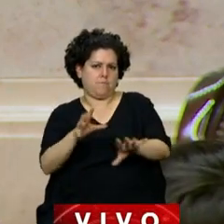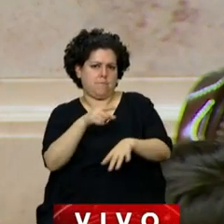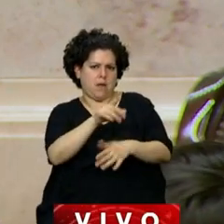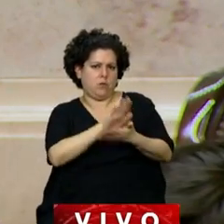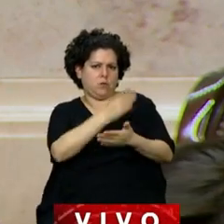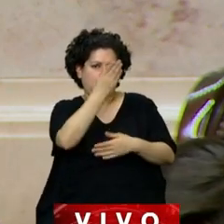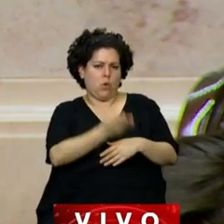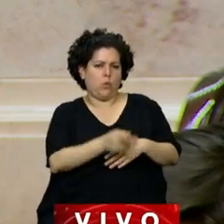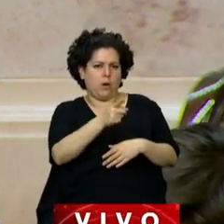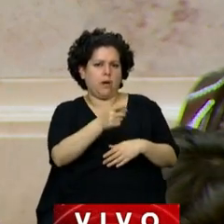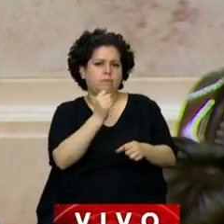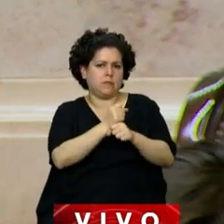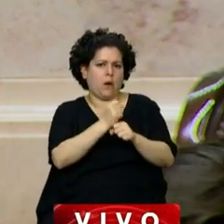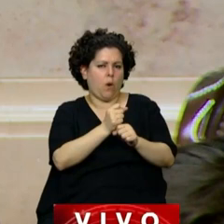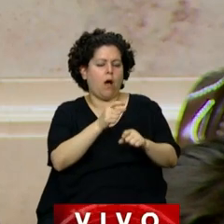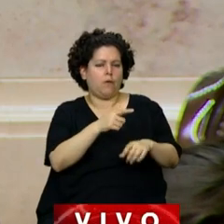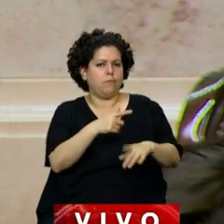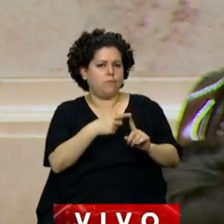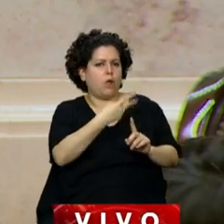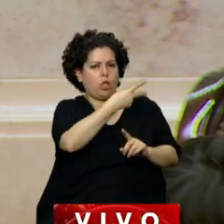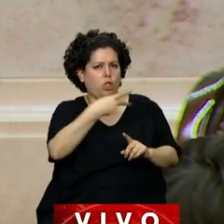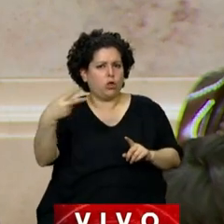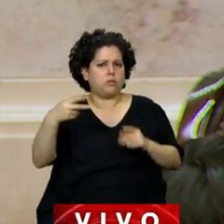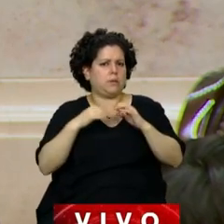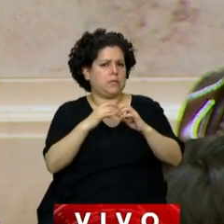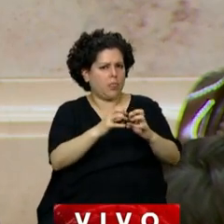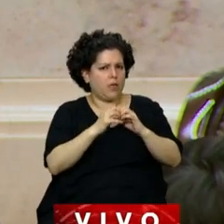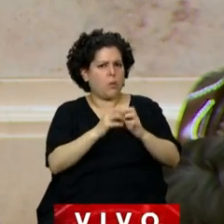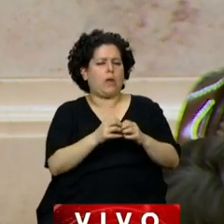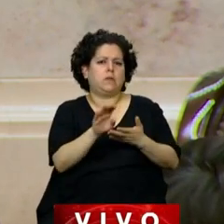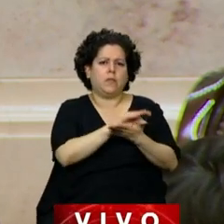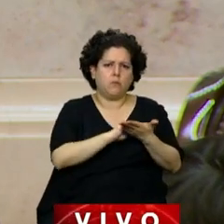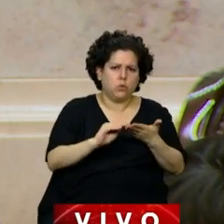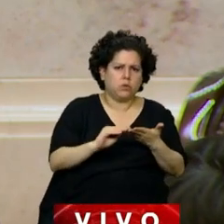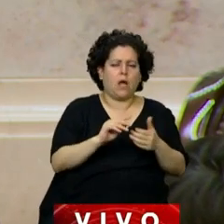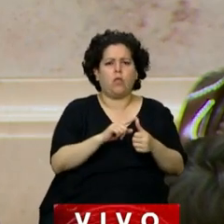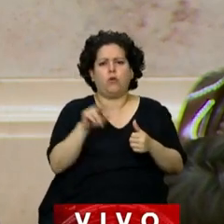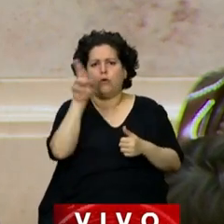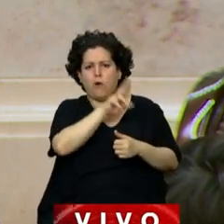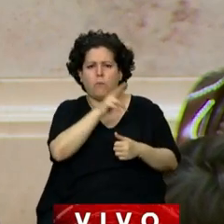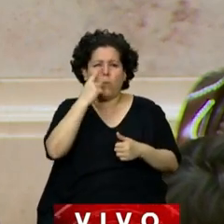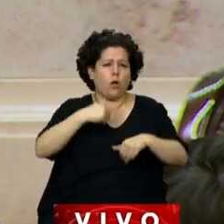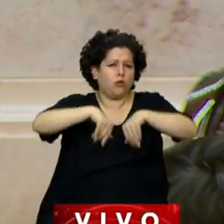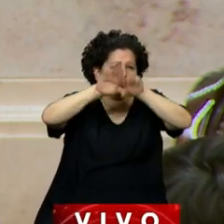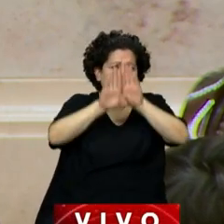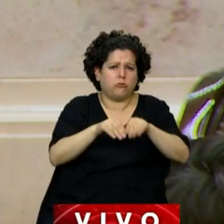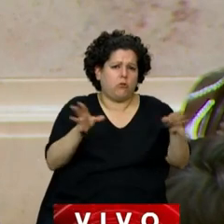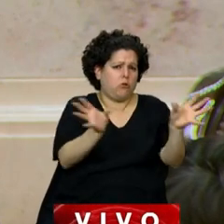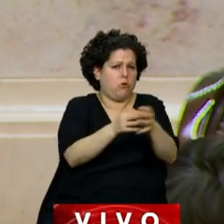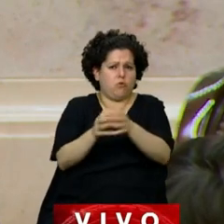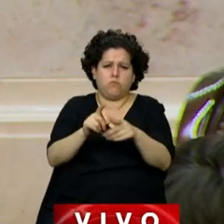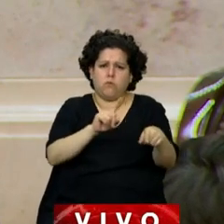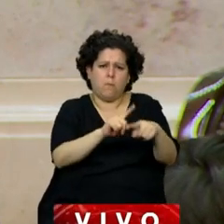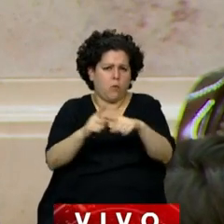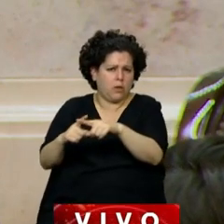sido reivindicada a lo largo de 2 semanas de debate por diputados y diputadas de todas las bancadas.